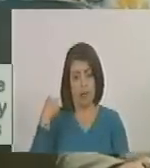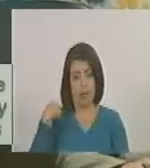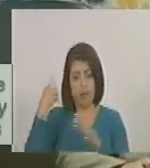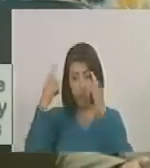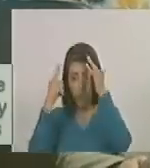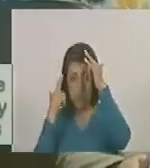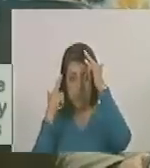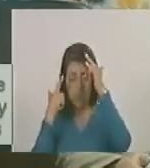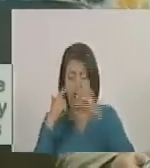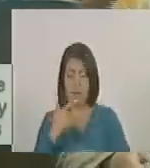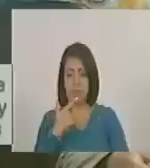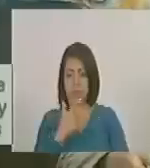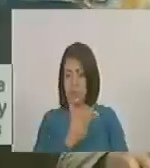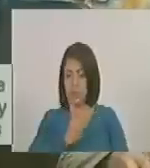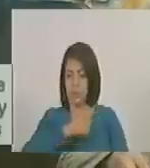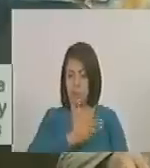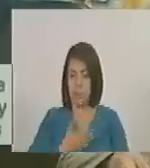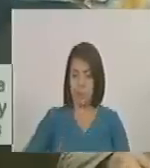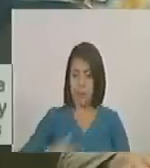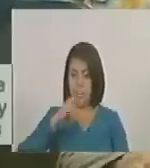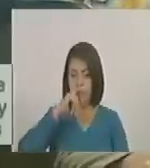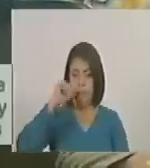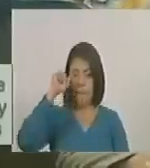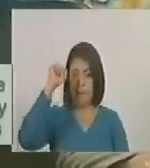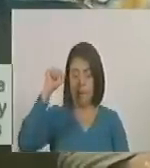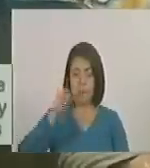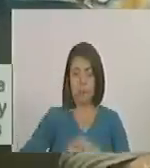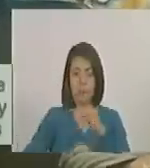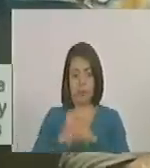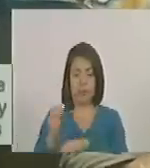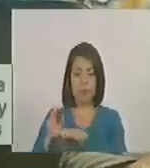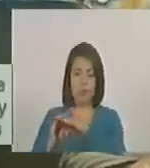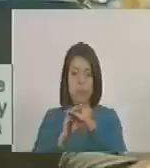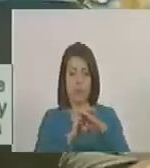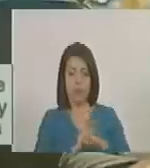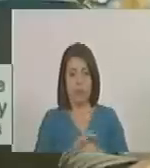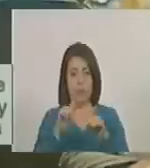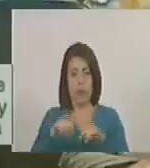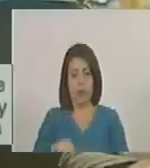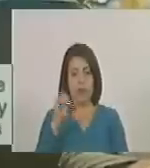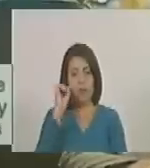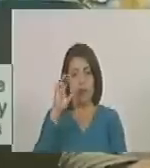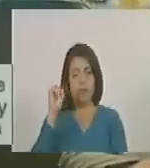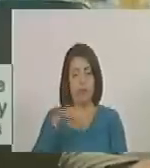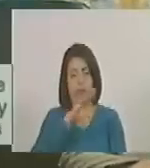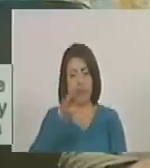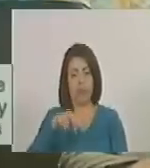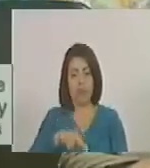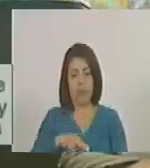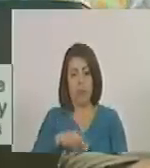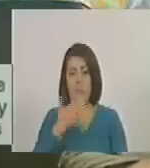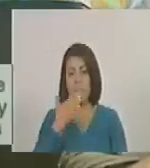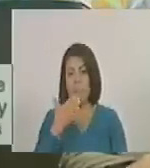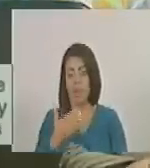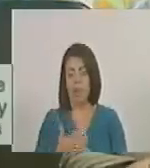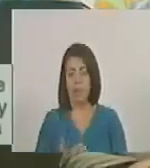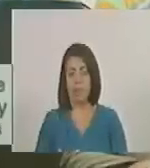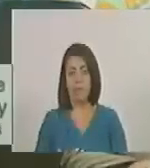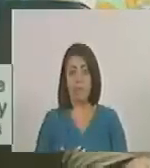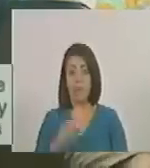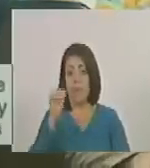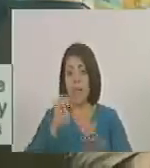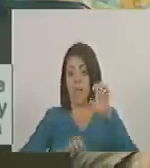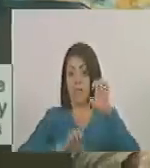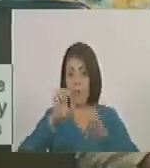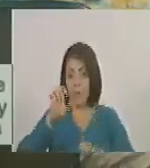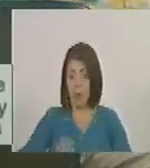Chávez, entonces nuestro presidente Nicolás Maduro hizo un llamado a esta Asamblea Nacional y nos pidió que revisáramos